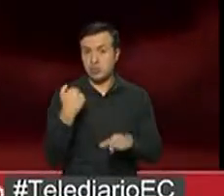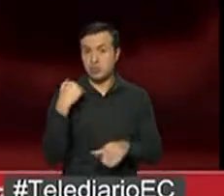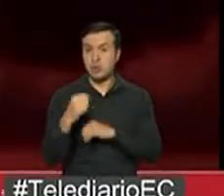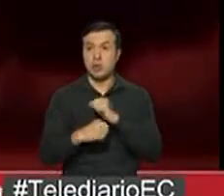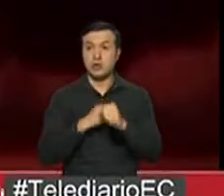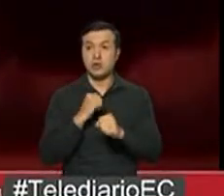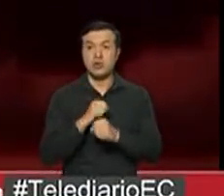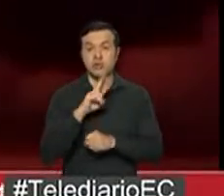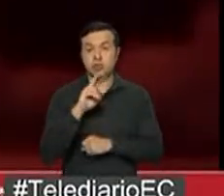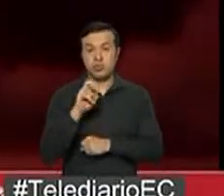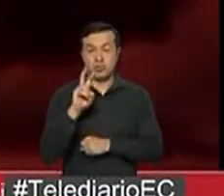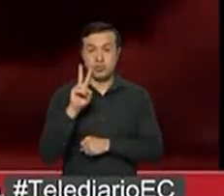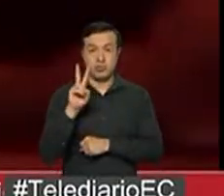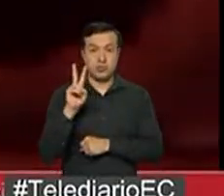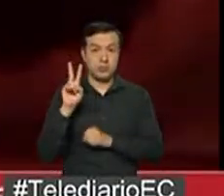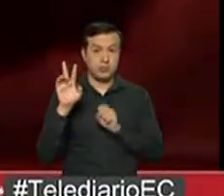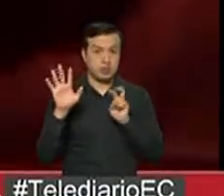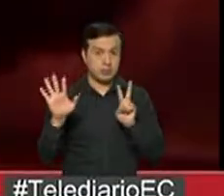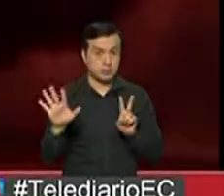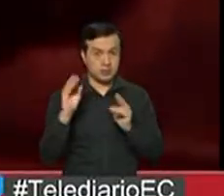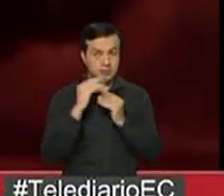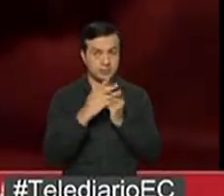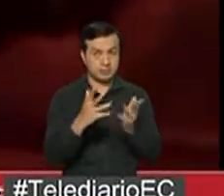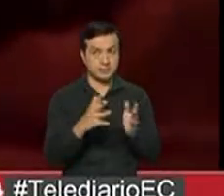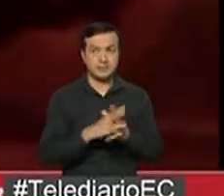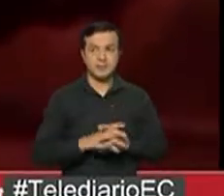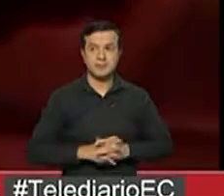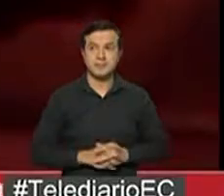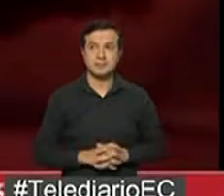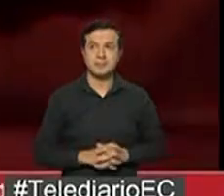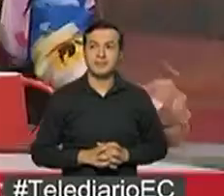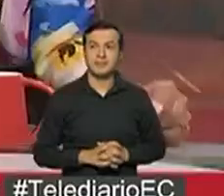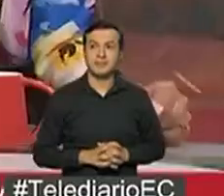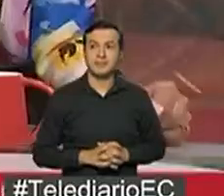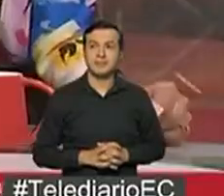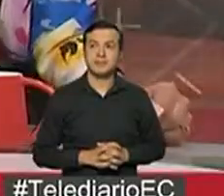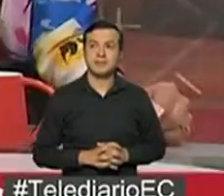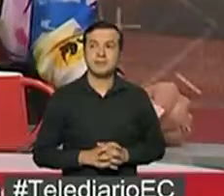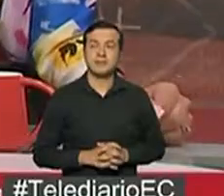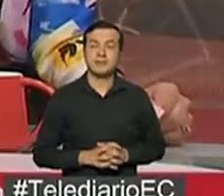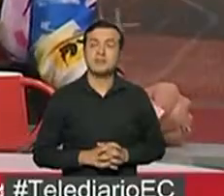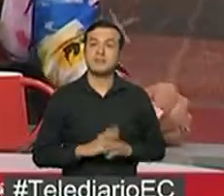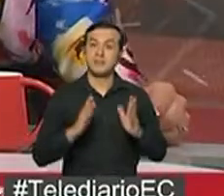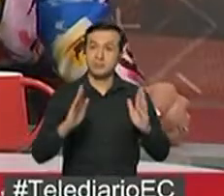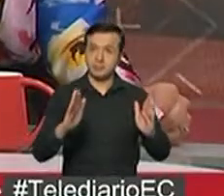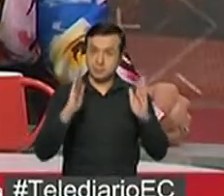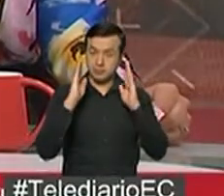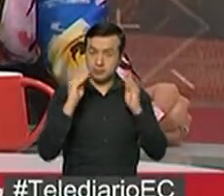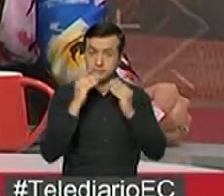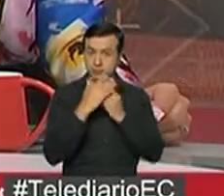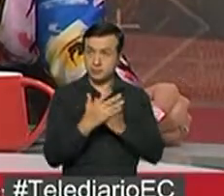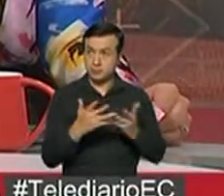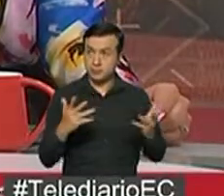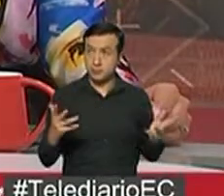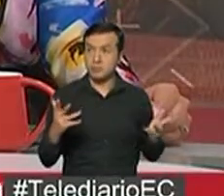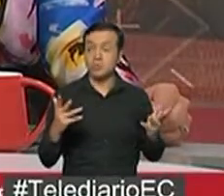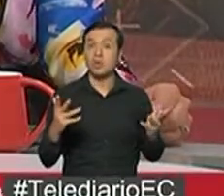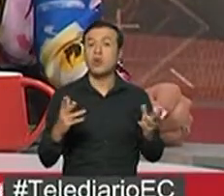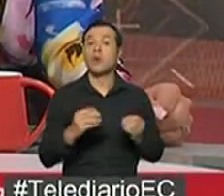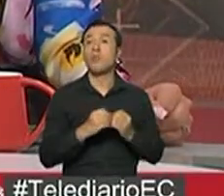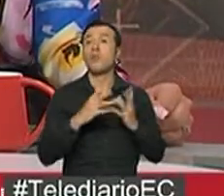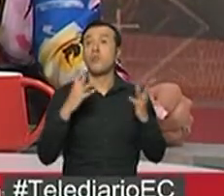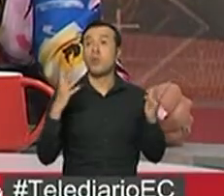2007 informa los técnicos sofía montoya medios públicos presté mucha atención frente a los altos niveles